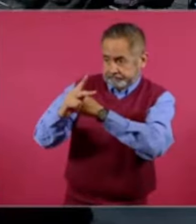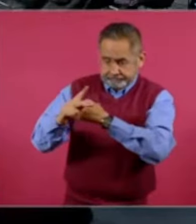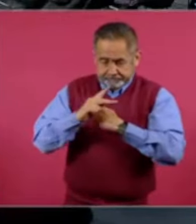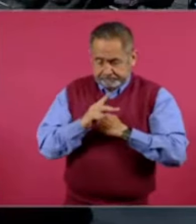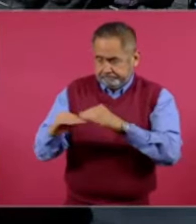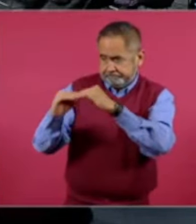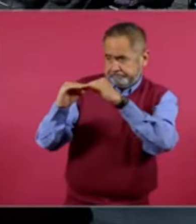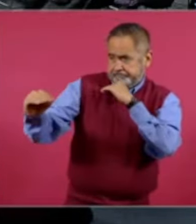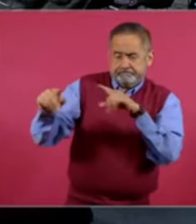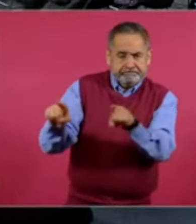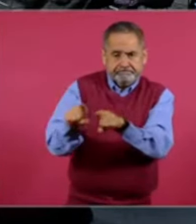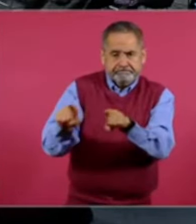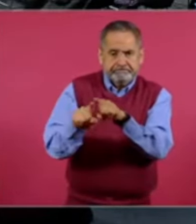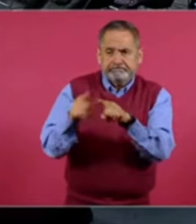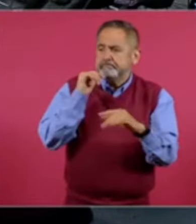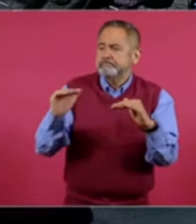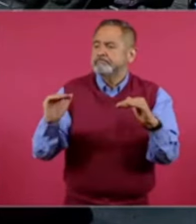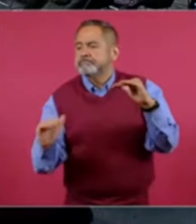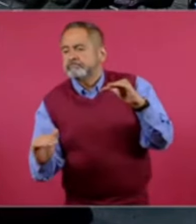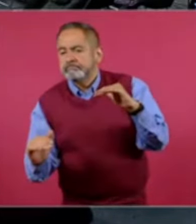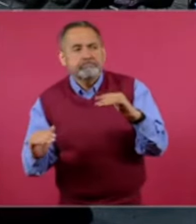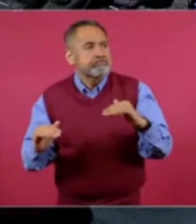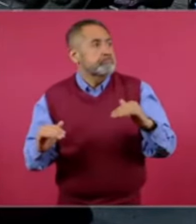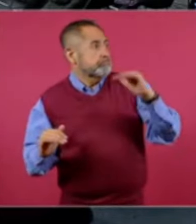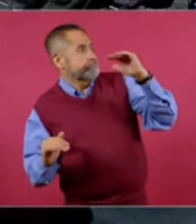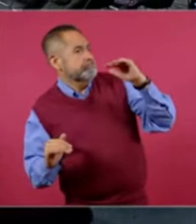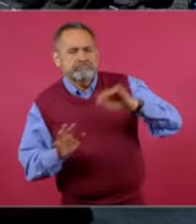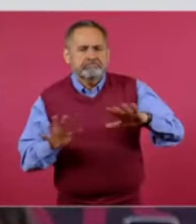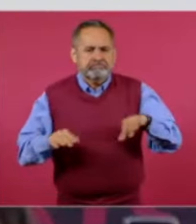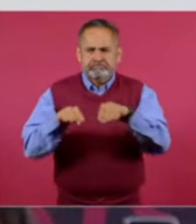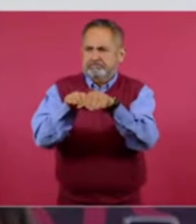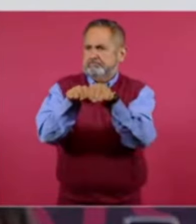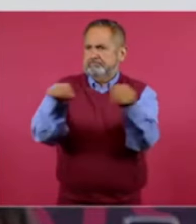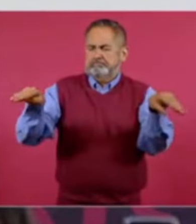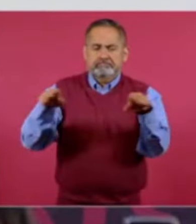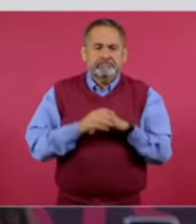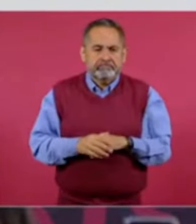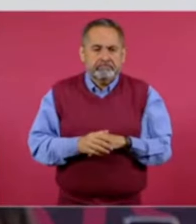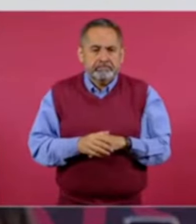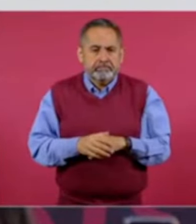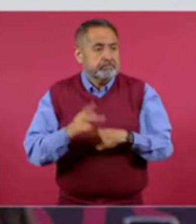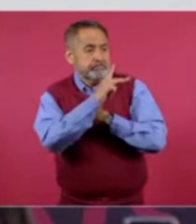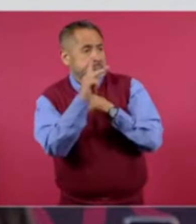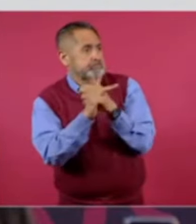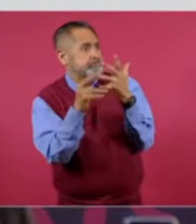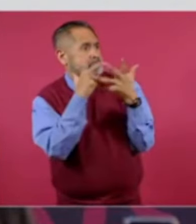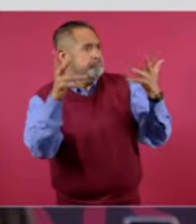estados, sean potencias o sean estados pequeños.